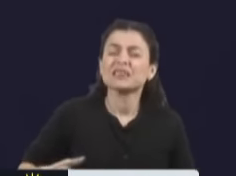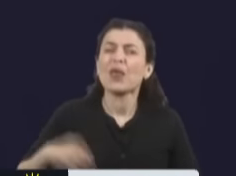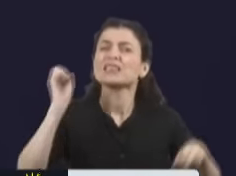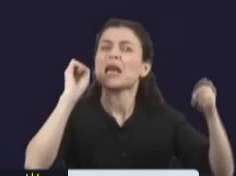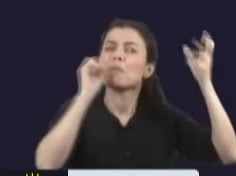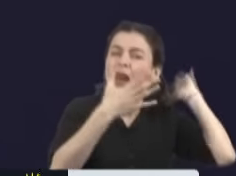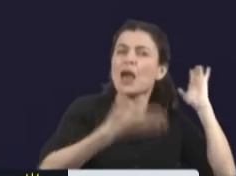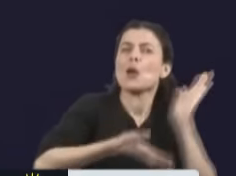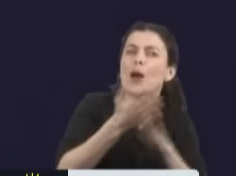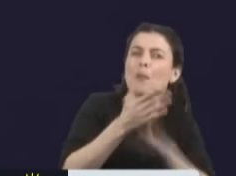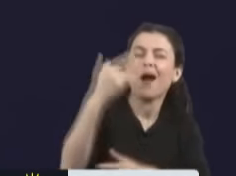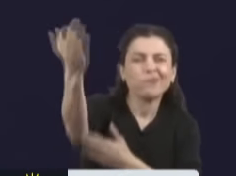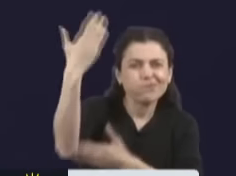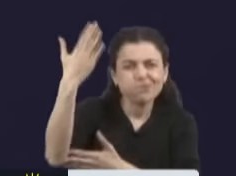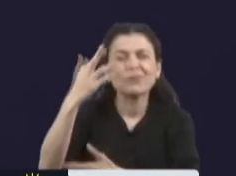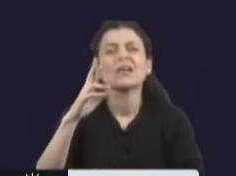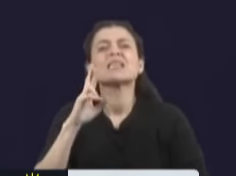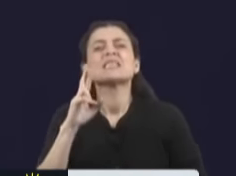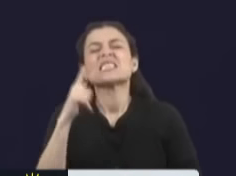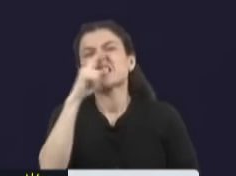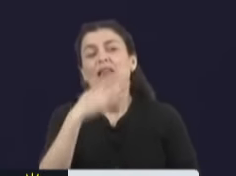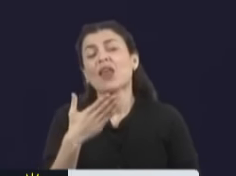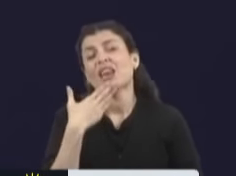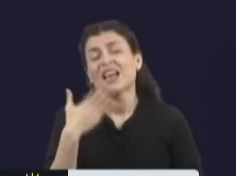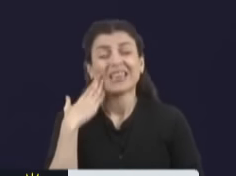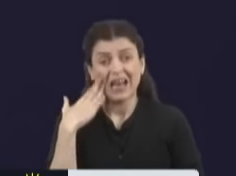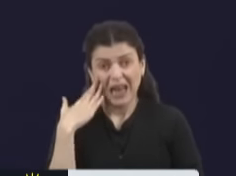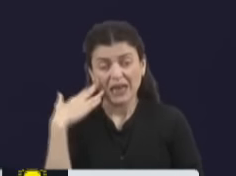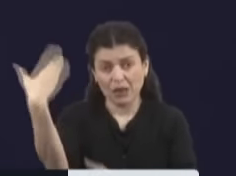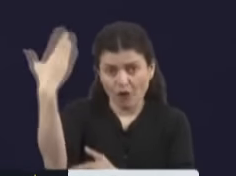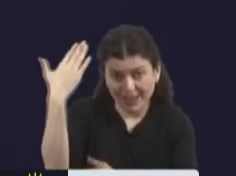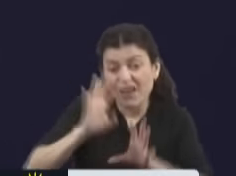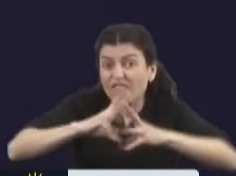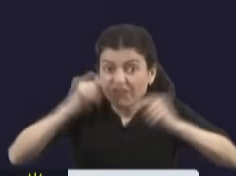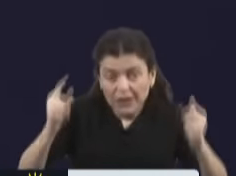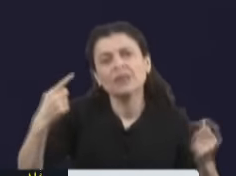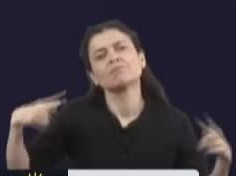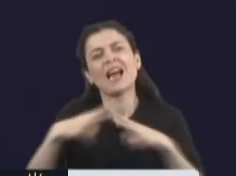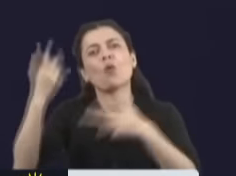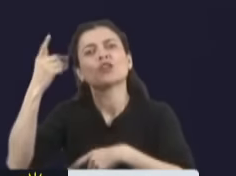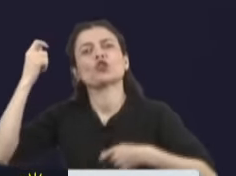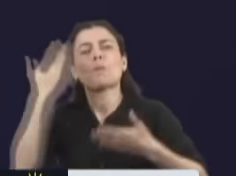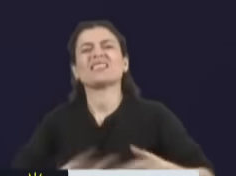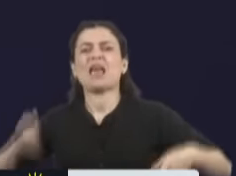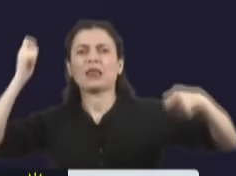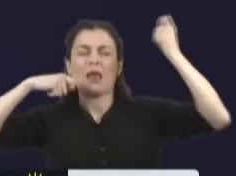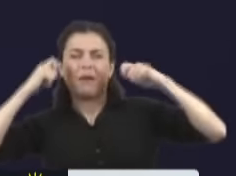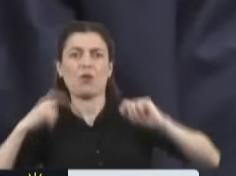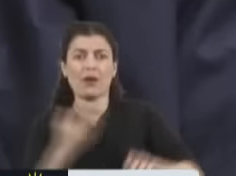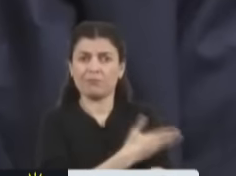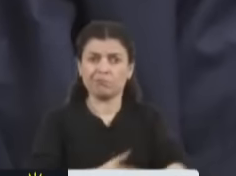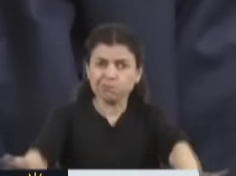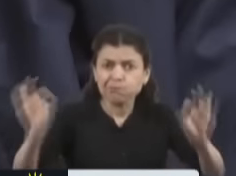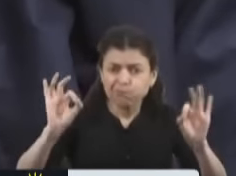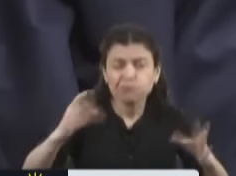19 horas del día de hoy eh listo Eso es todo los escucho